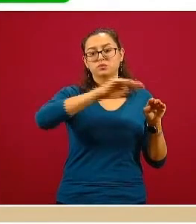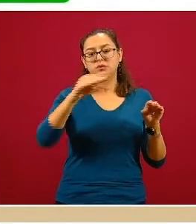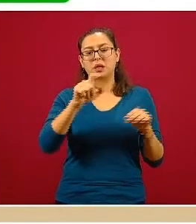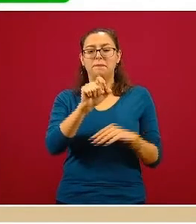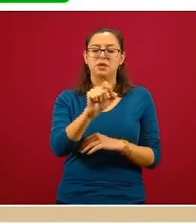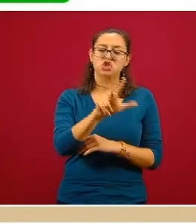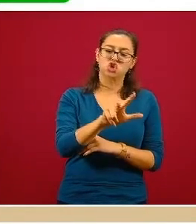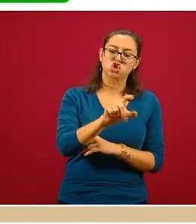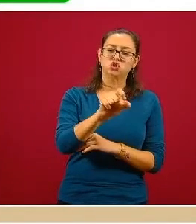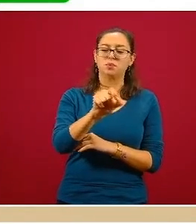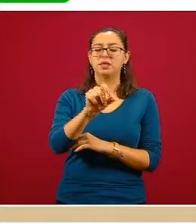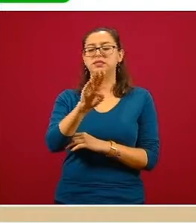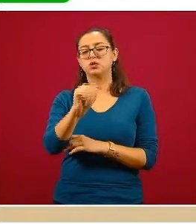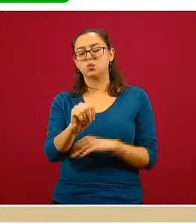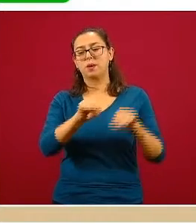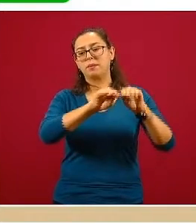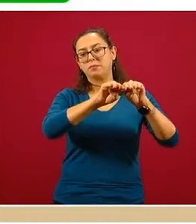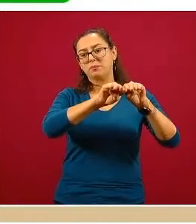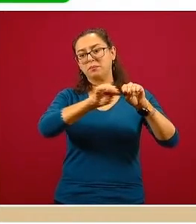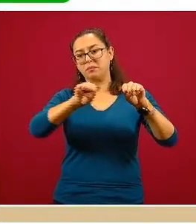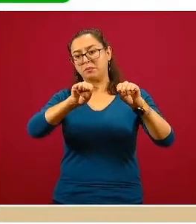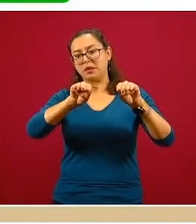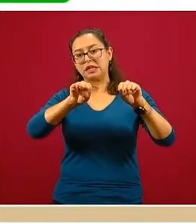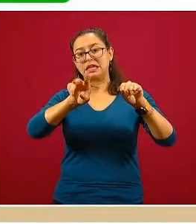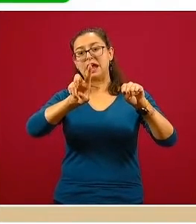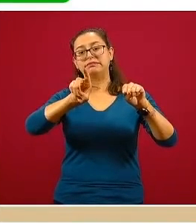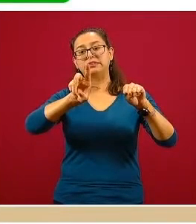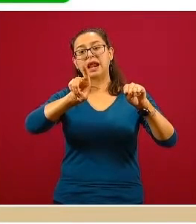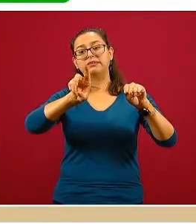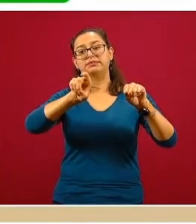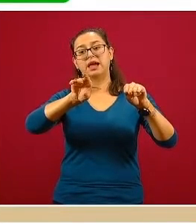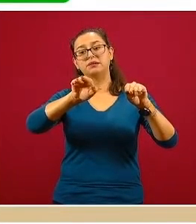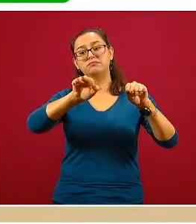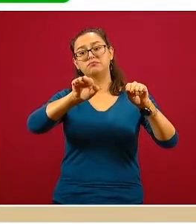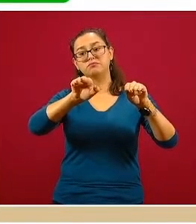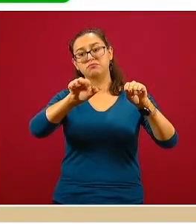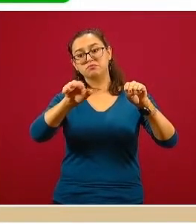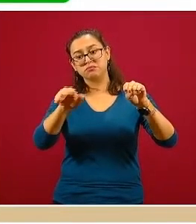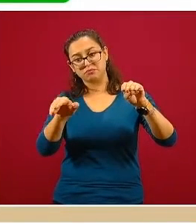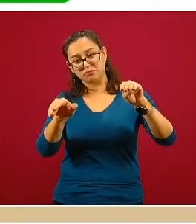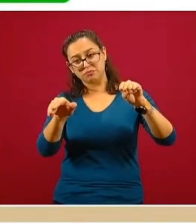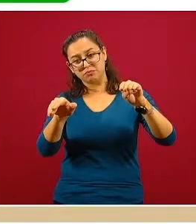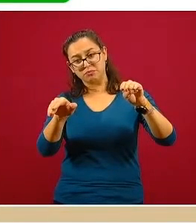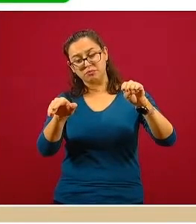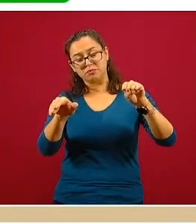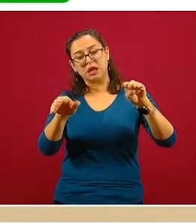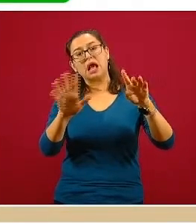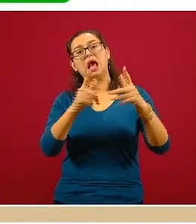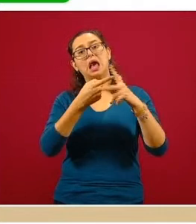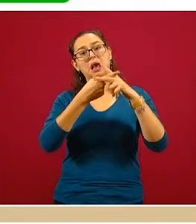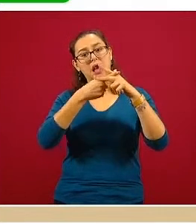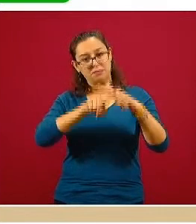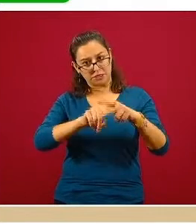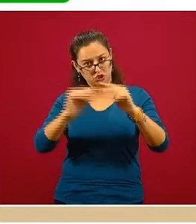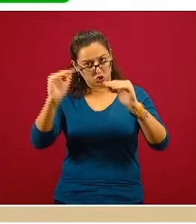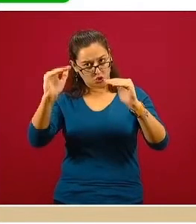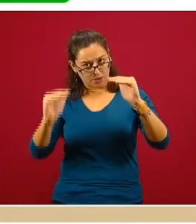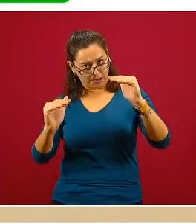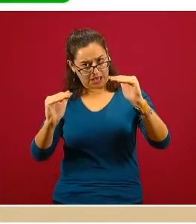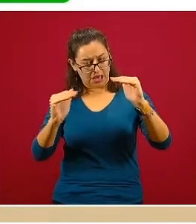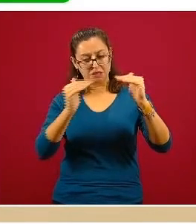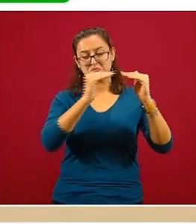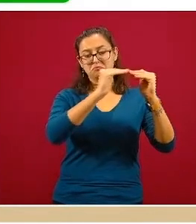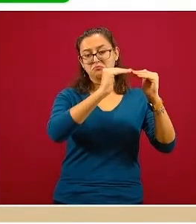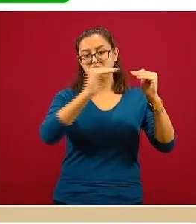la 28 y hacia la 29, y la semana 30 habíamos visto que era la primera semana que terminábamos ya en un descenso como